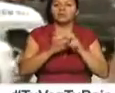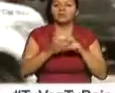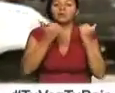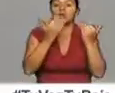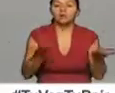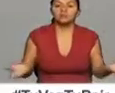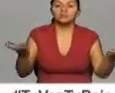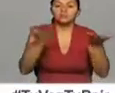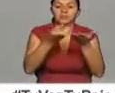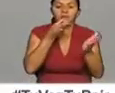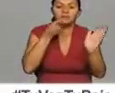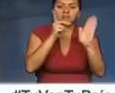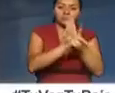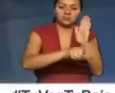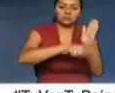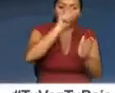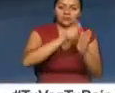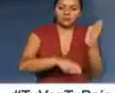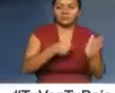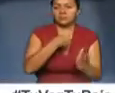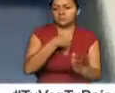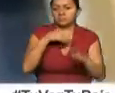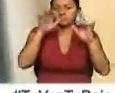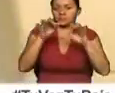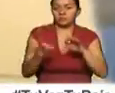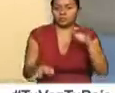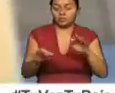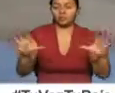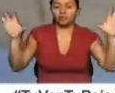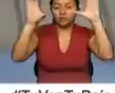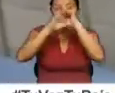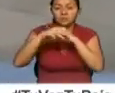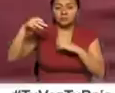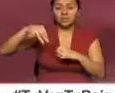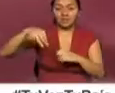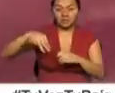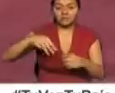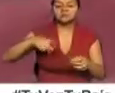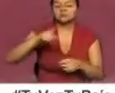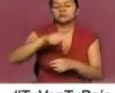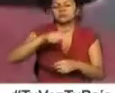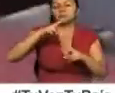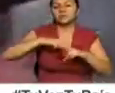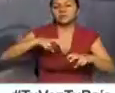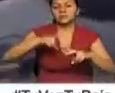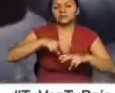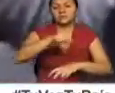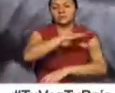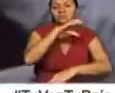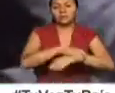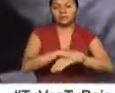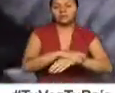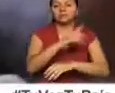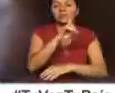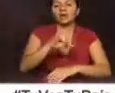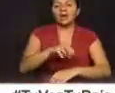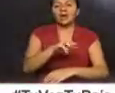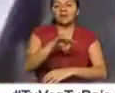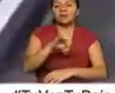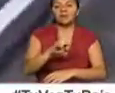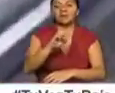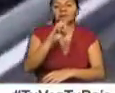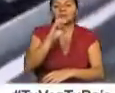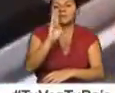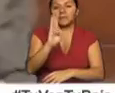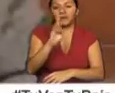la Fiscalía y la noche del martes se logró la detención para investigaciones de Javier B., directivo de la empresa Oil